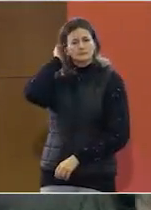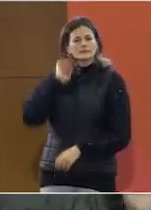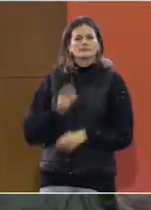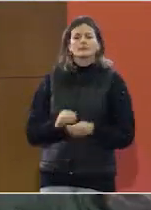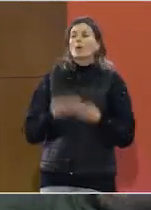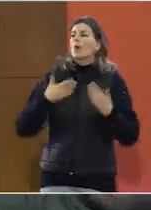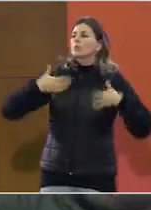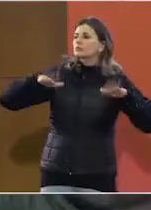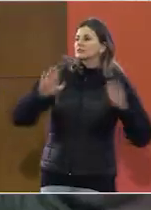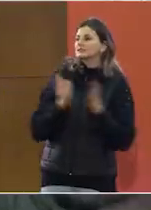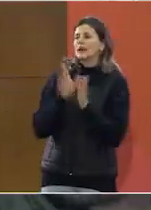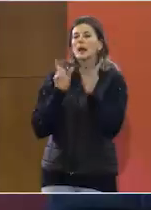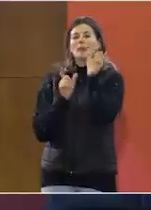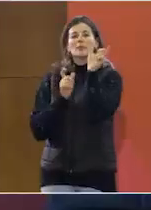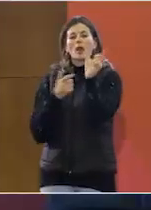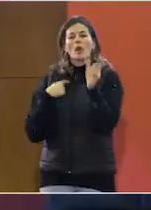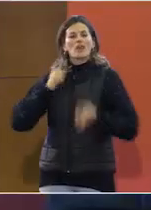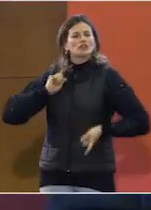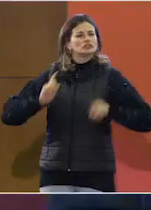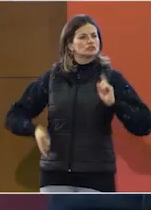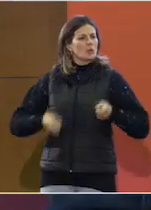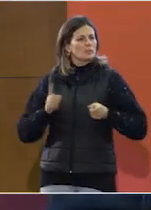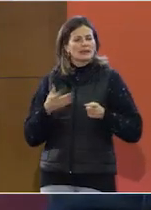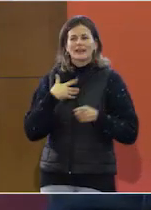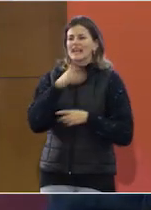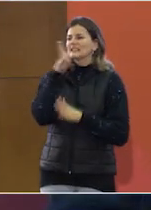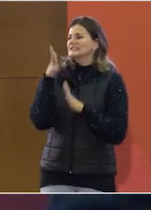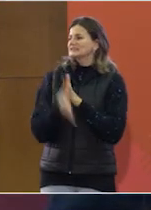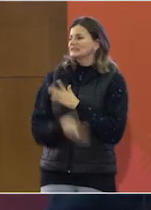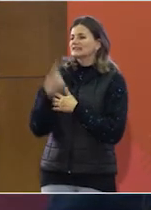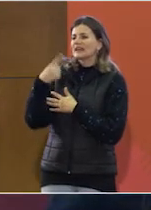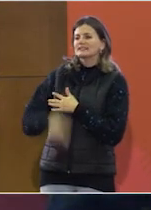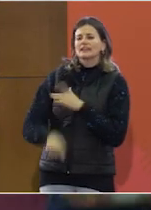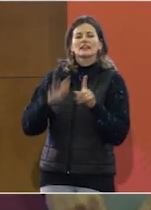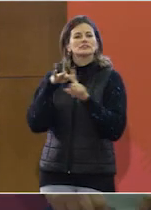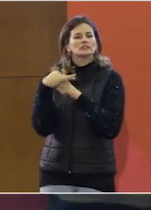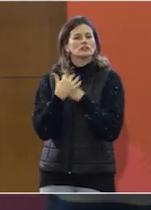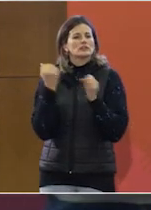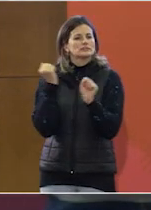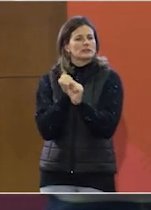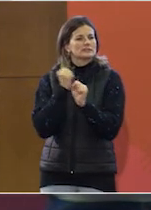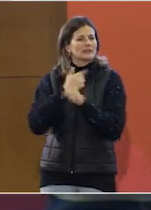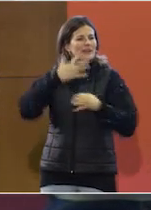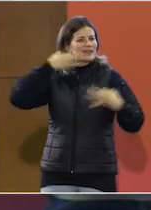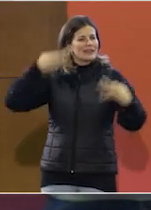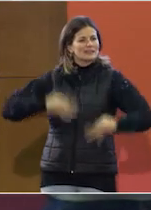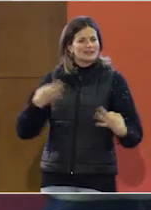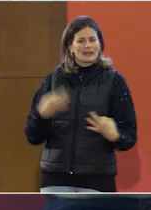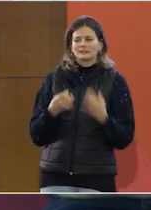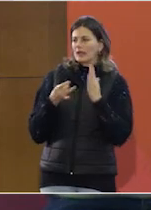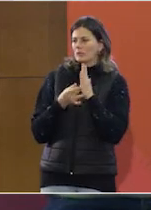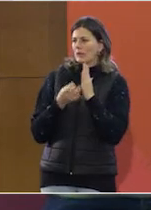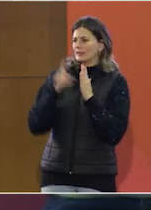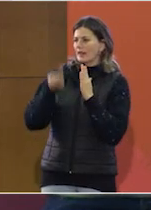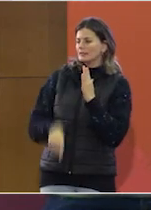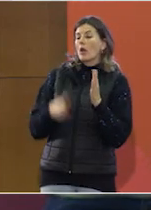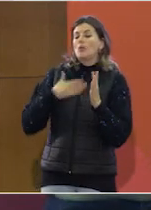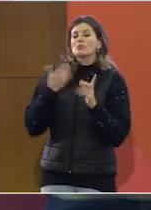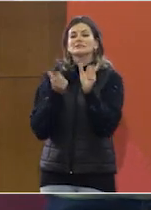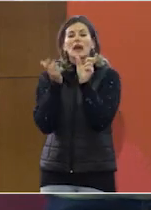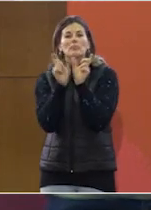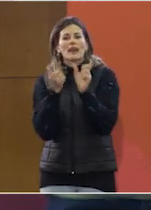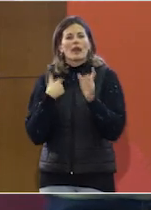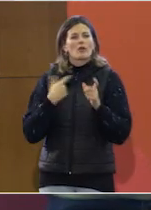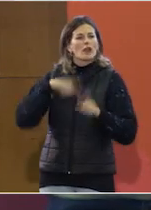A lo mejor la palabra soberanía significa tener condiciones de trabajo dignas y de calidad. A lo mejor la